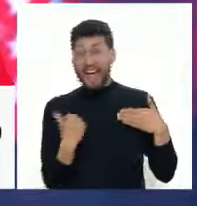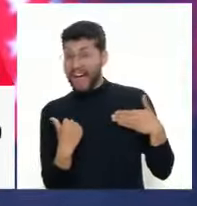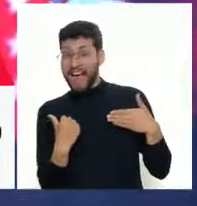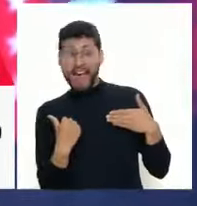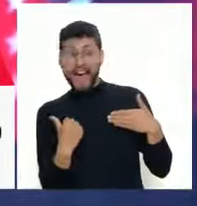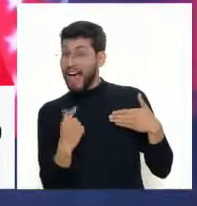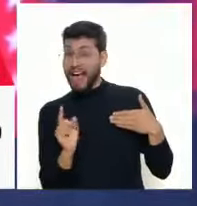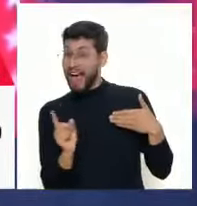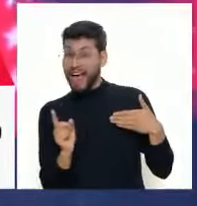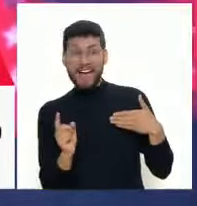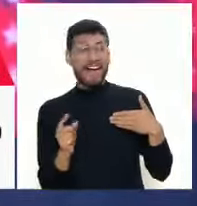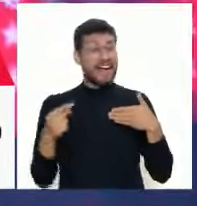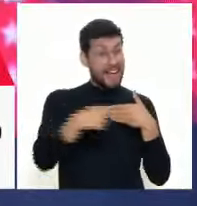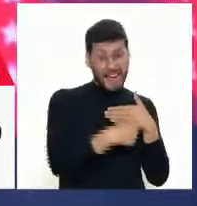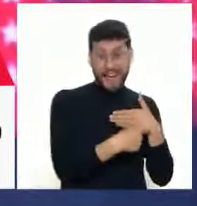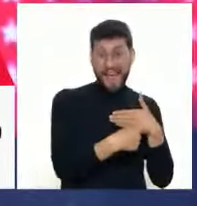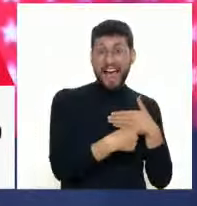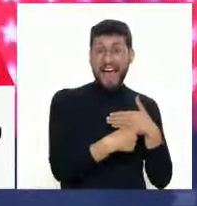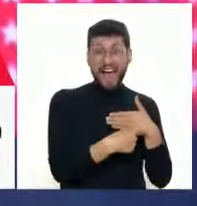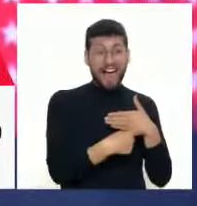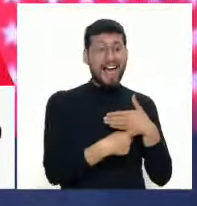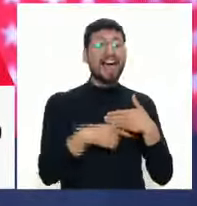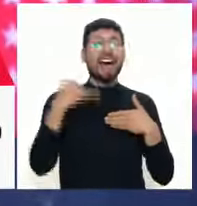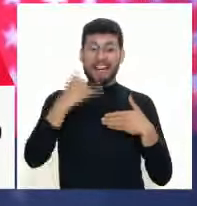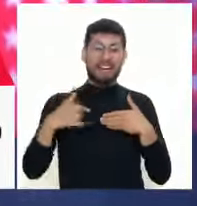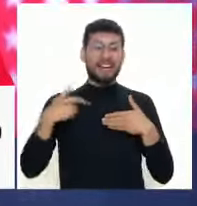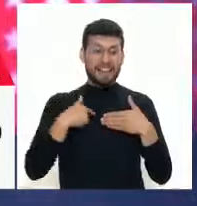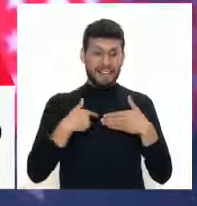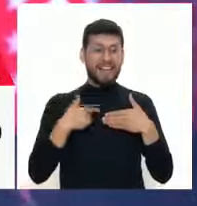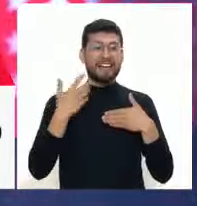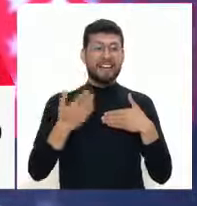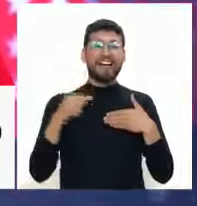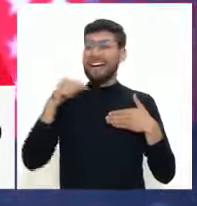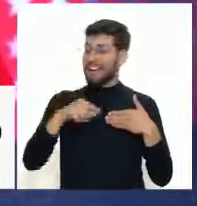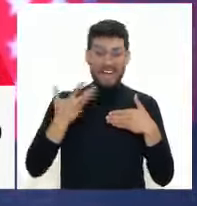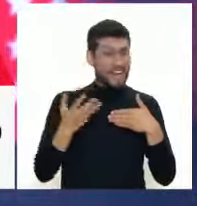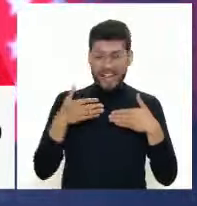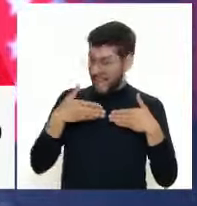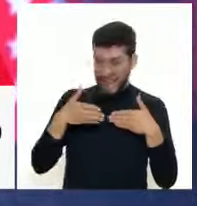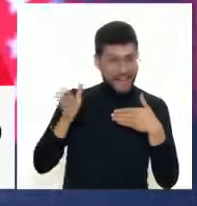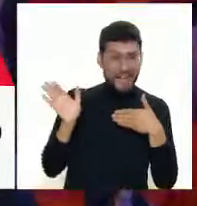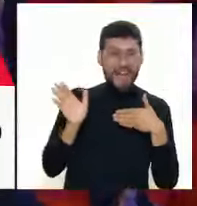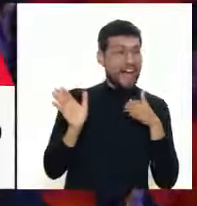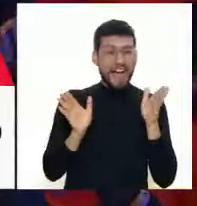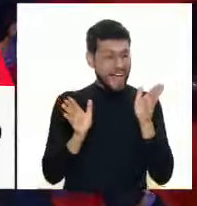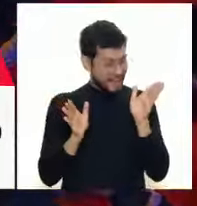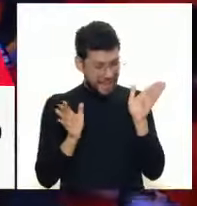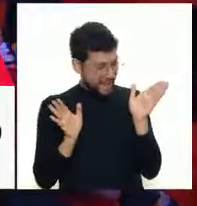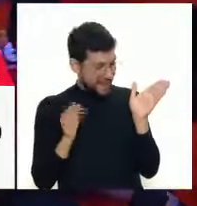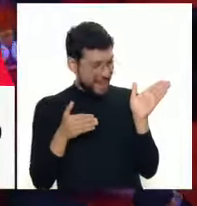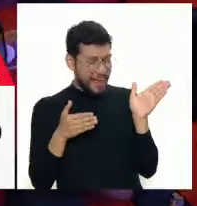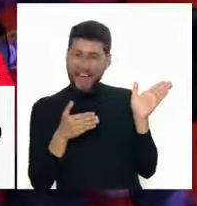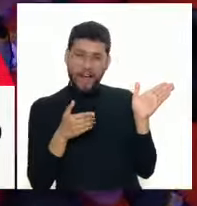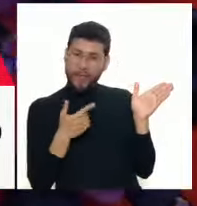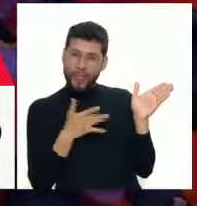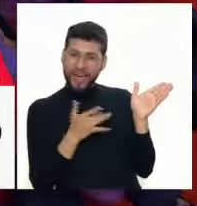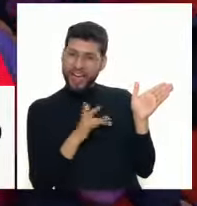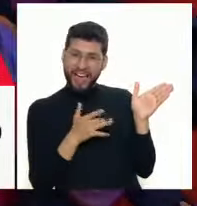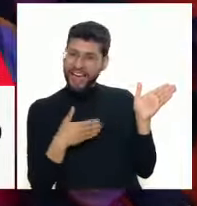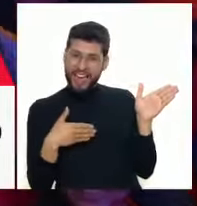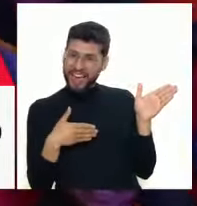¡Acá! ¡Aquí! Y les voy a enseñar que aquí no hay nada, que está vacío.